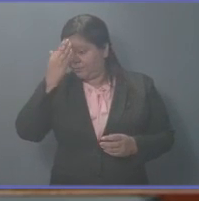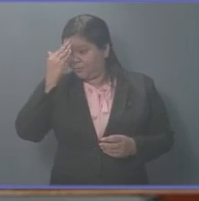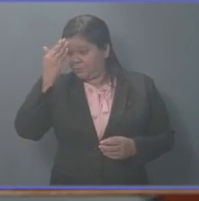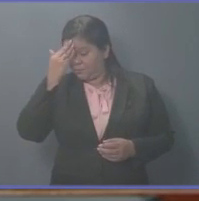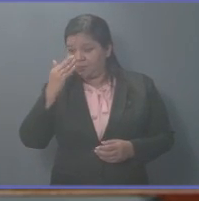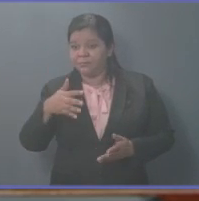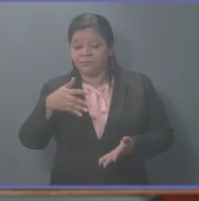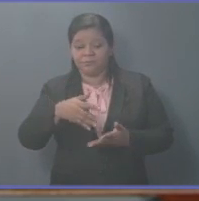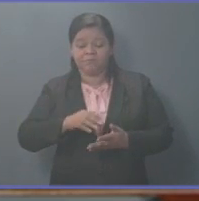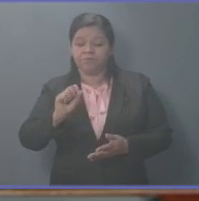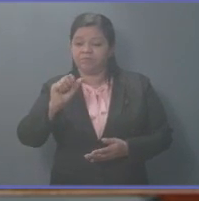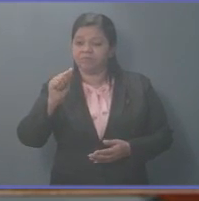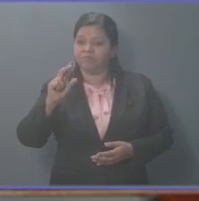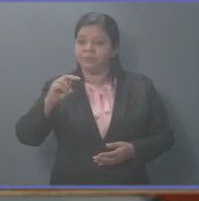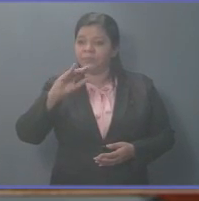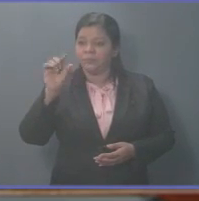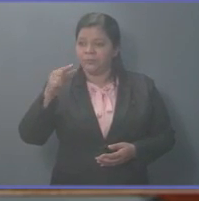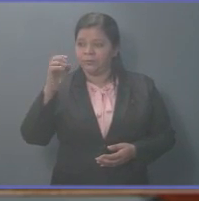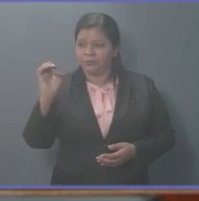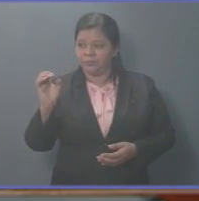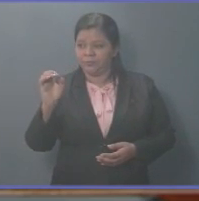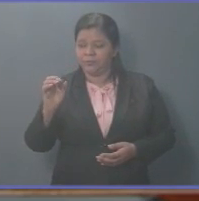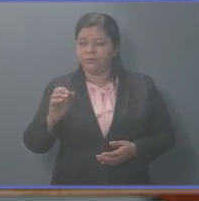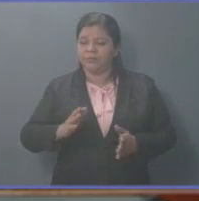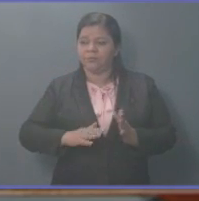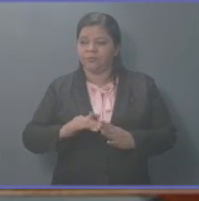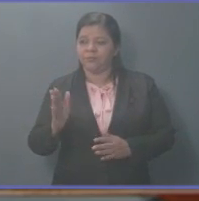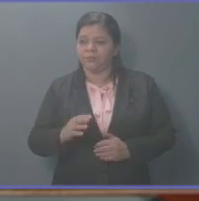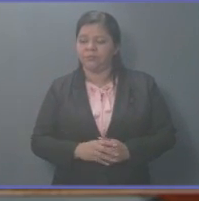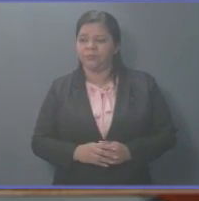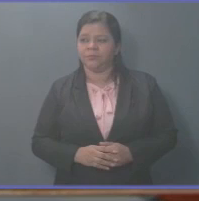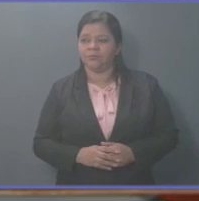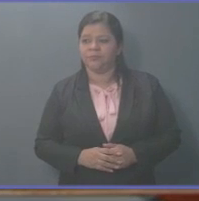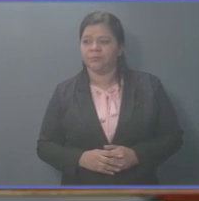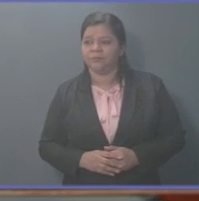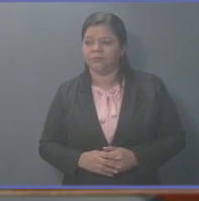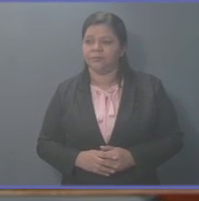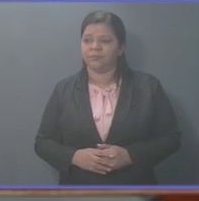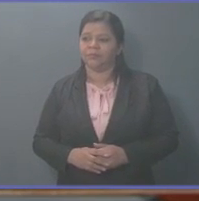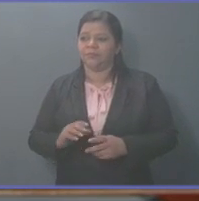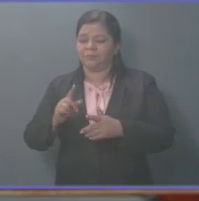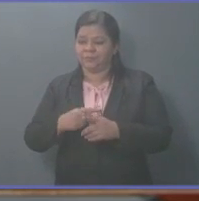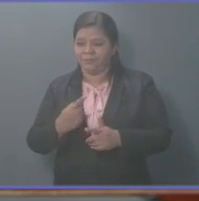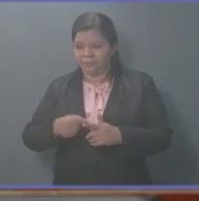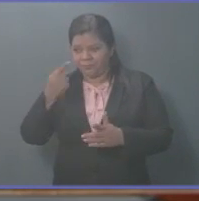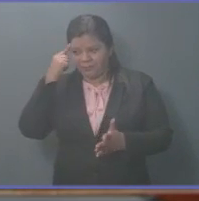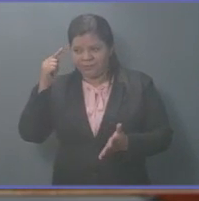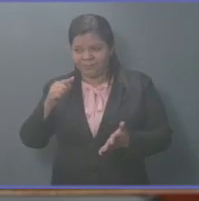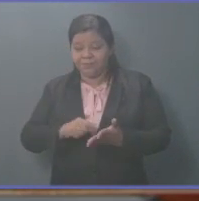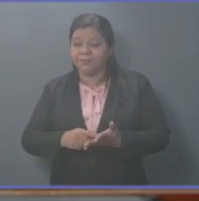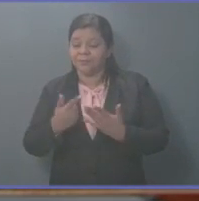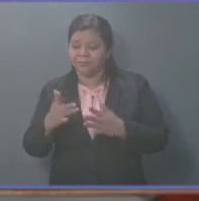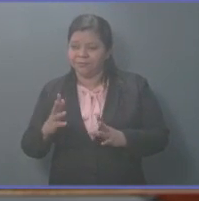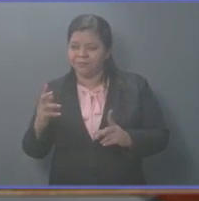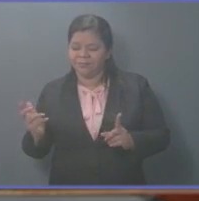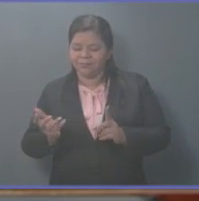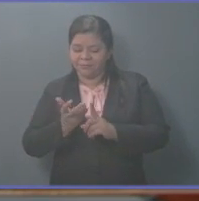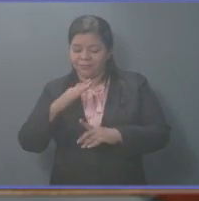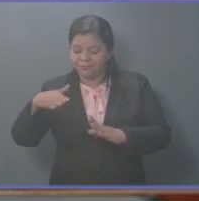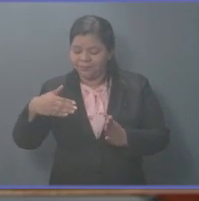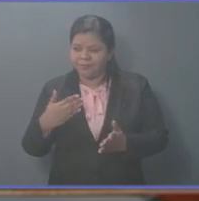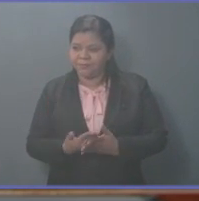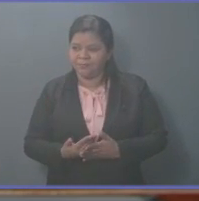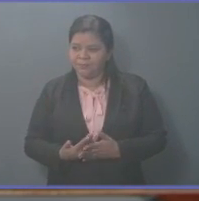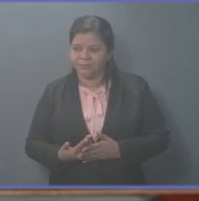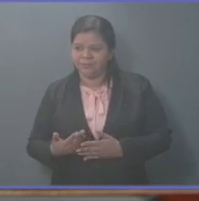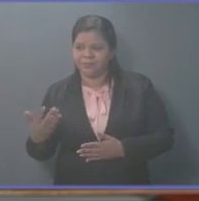Jorge una nueva generación de hombres y mujeres que está retomando también liderazgos y que ponen